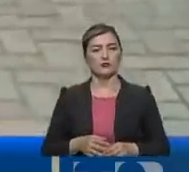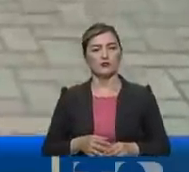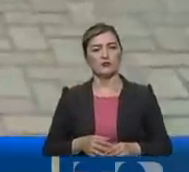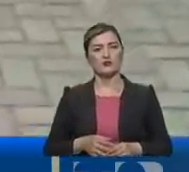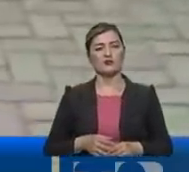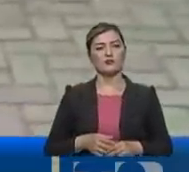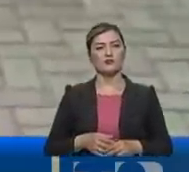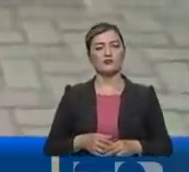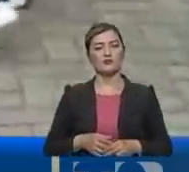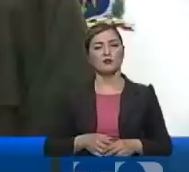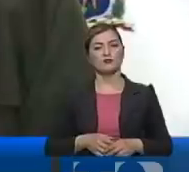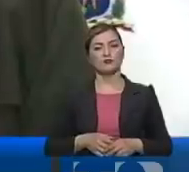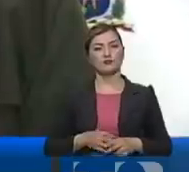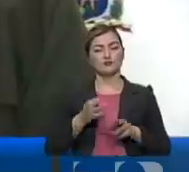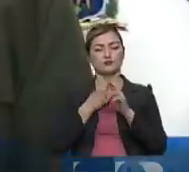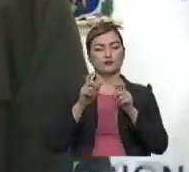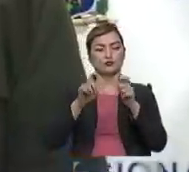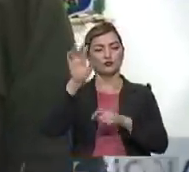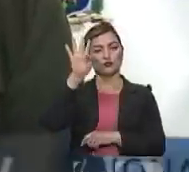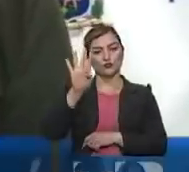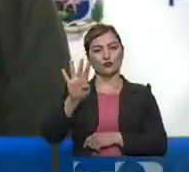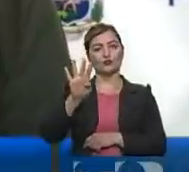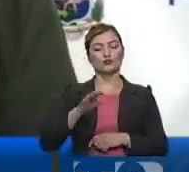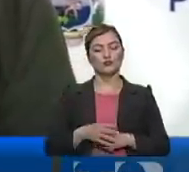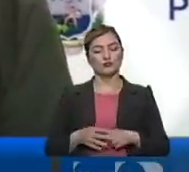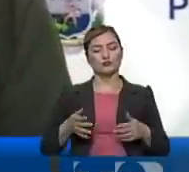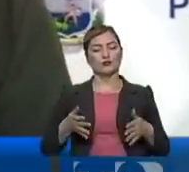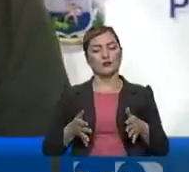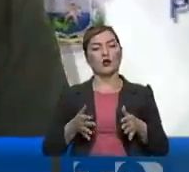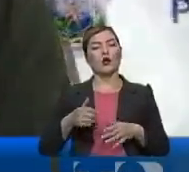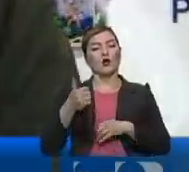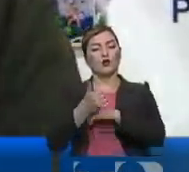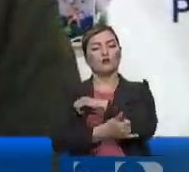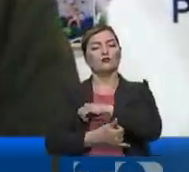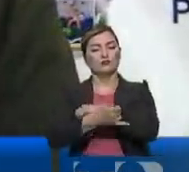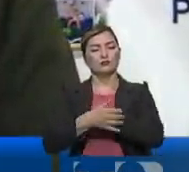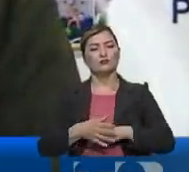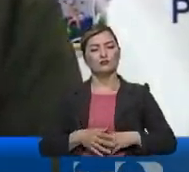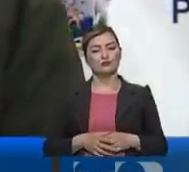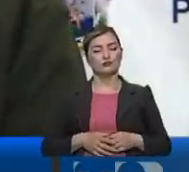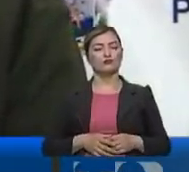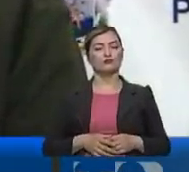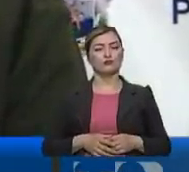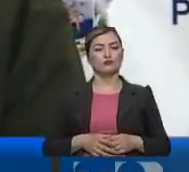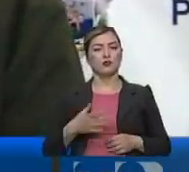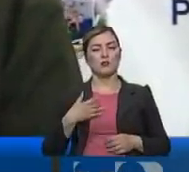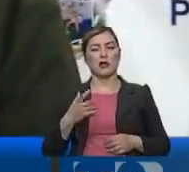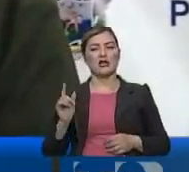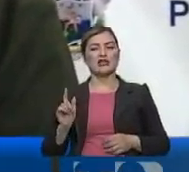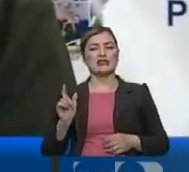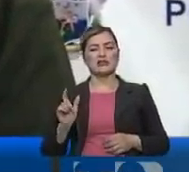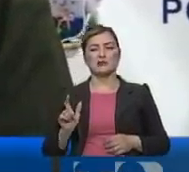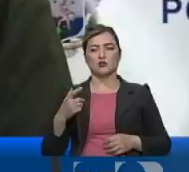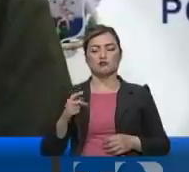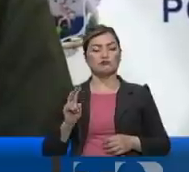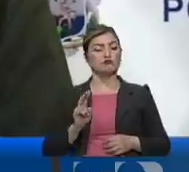Dejó como resultado la aprehensión de 4 ciudadanos nacionales y extranjeros, haciéndose pasar por clientes,